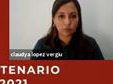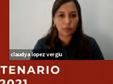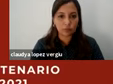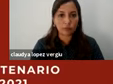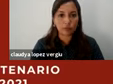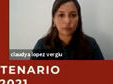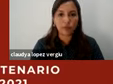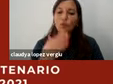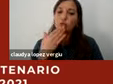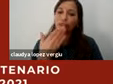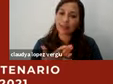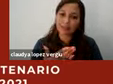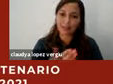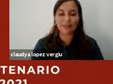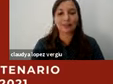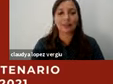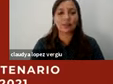Ok, muchas gracias.